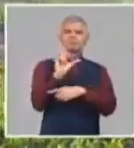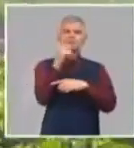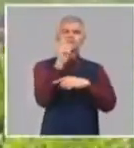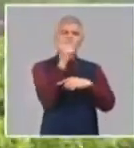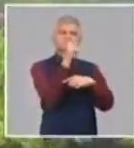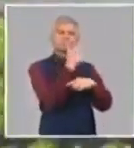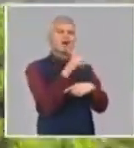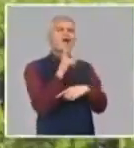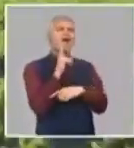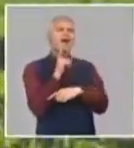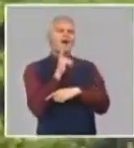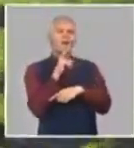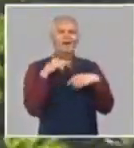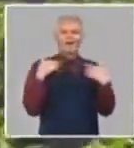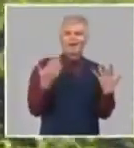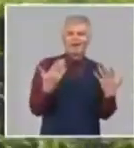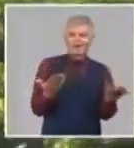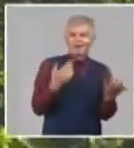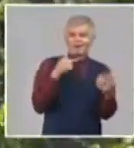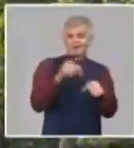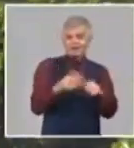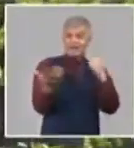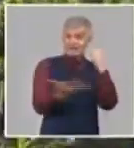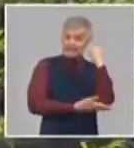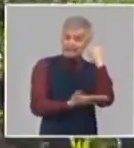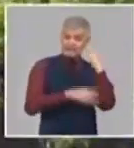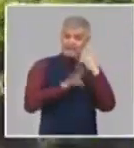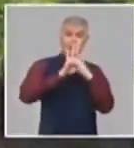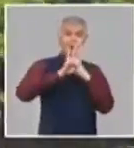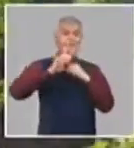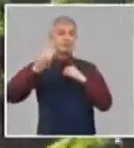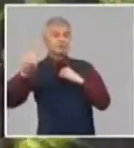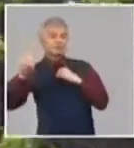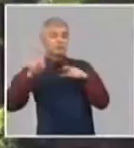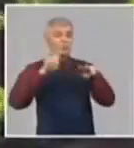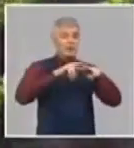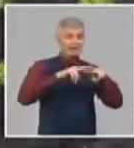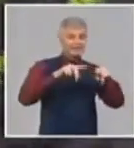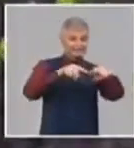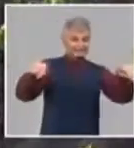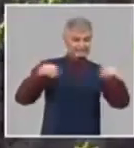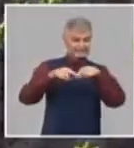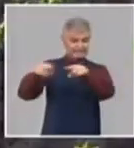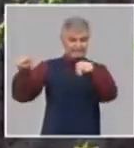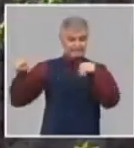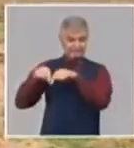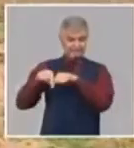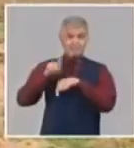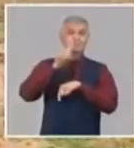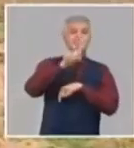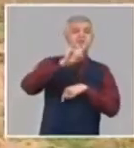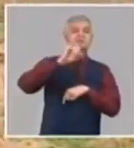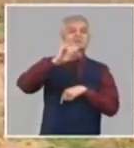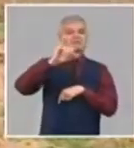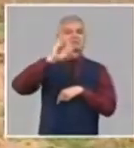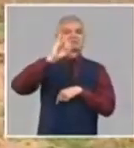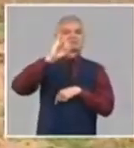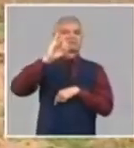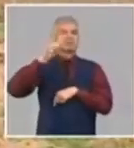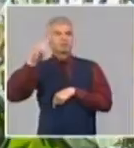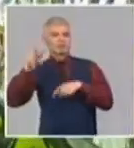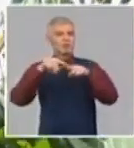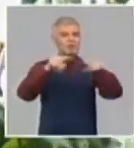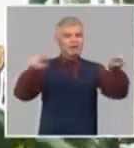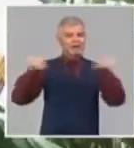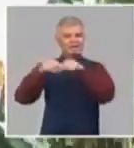nosotros riego teníamos en caña 42 hectáreas, montamos un sistema de riego, es la única de las 1.672 hectáreas,